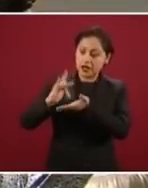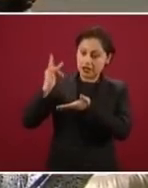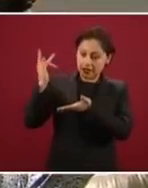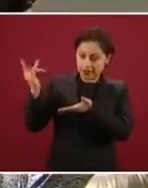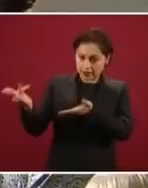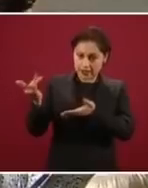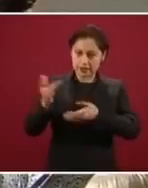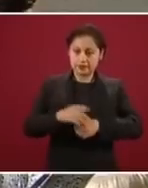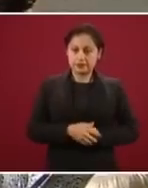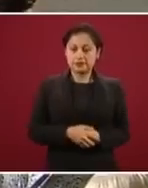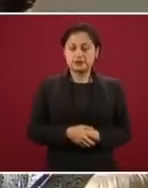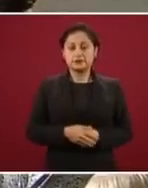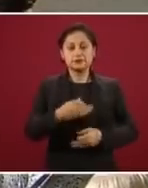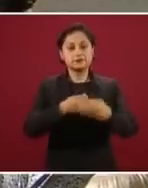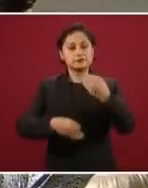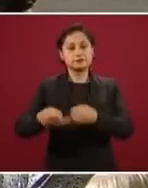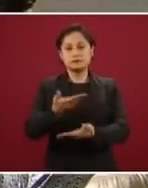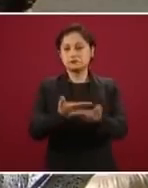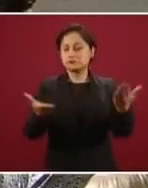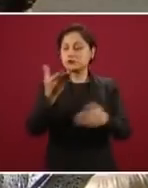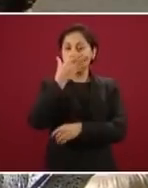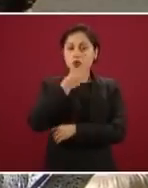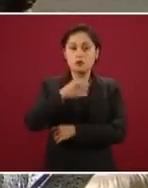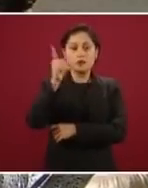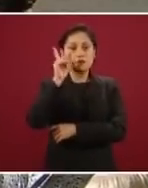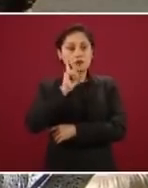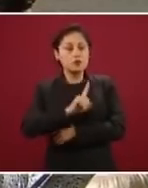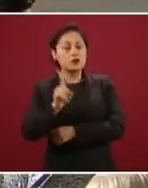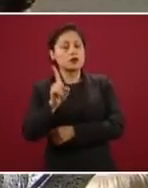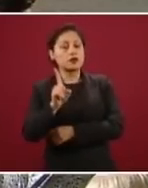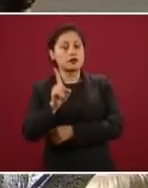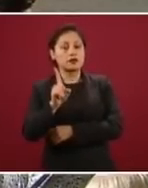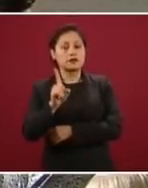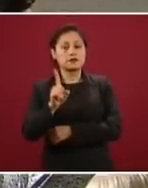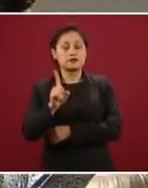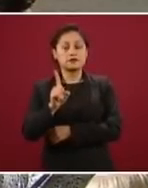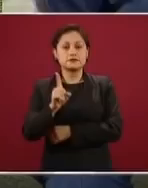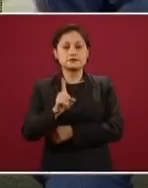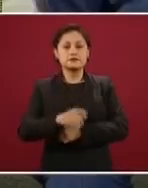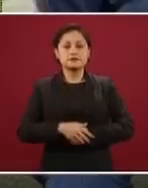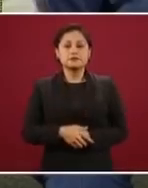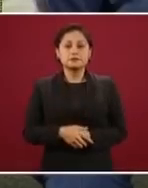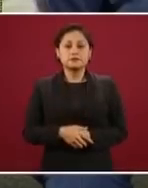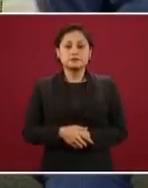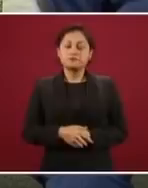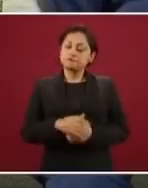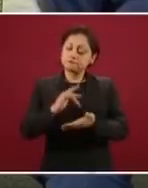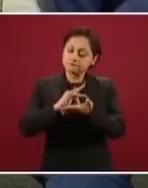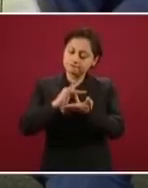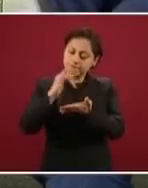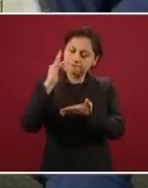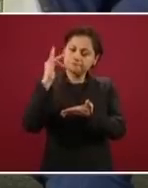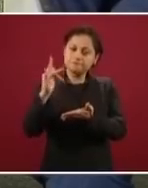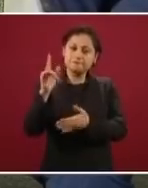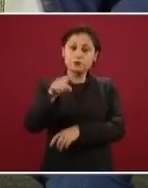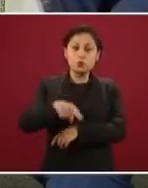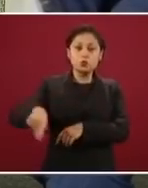todos a todos muchas gracias por confiar en méxico